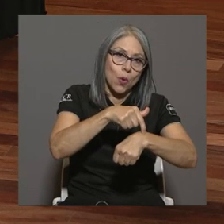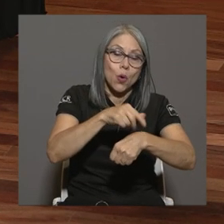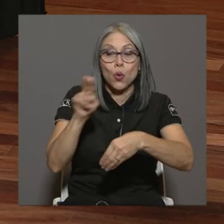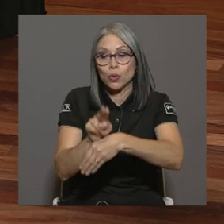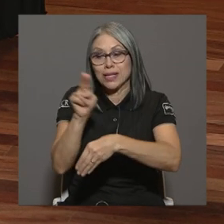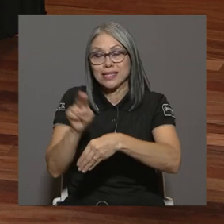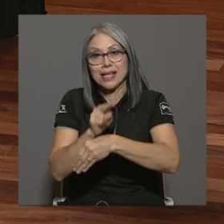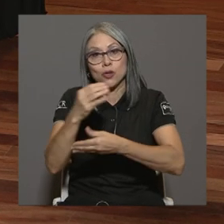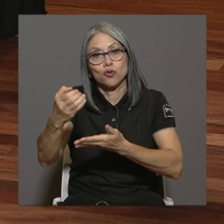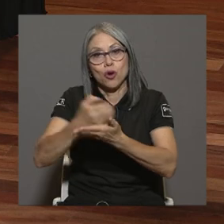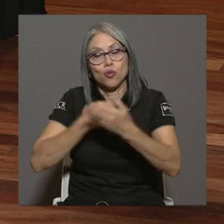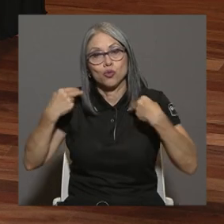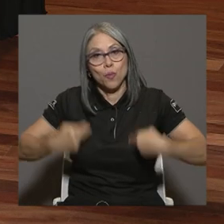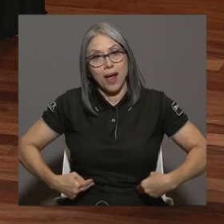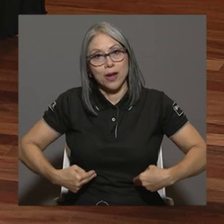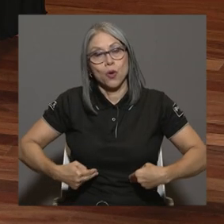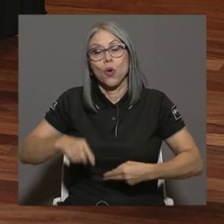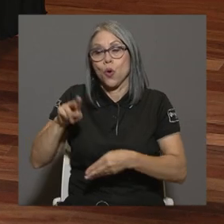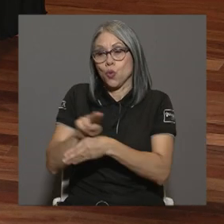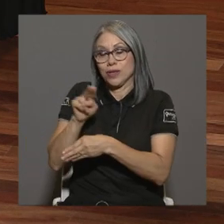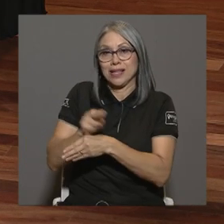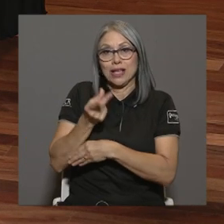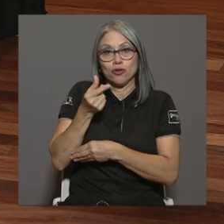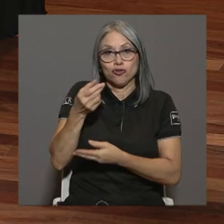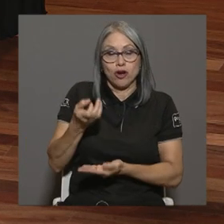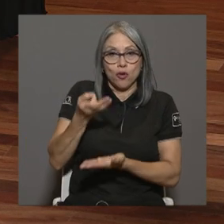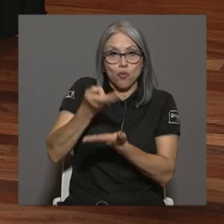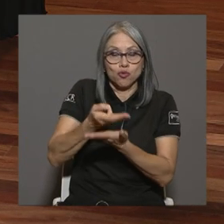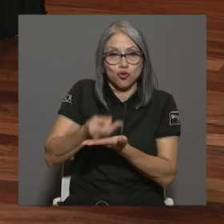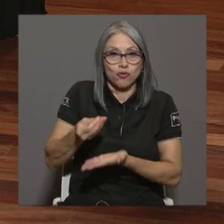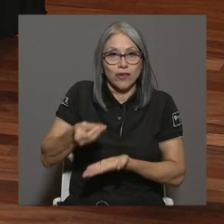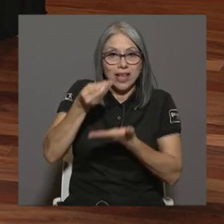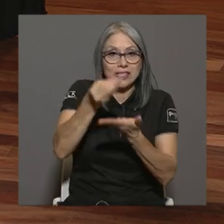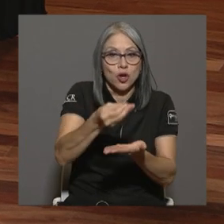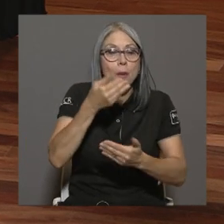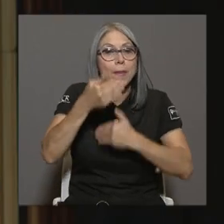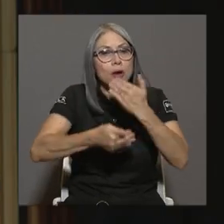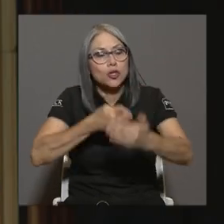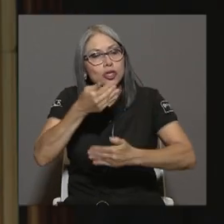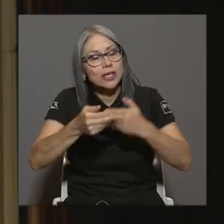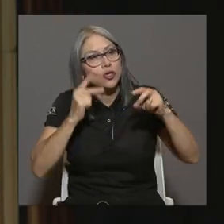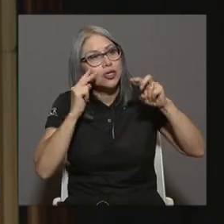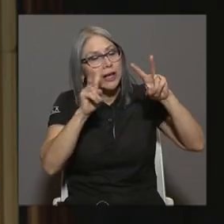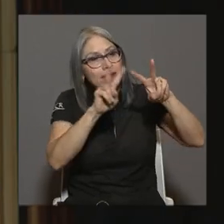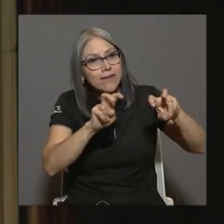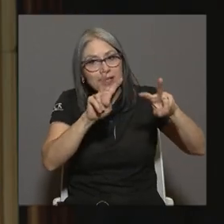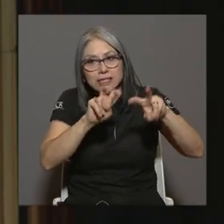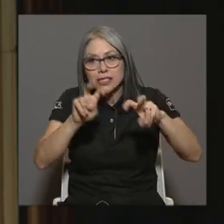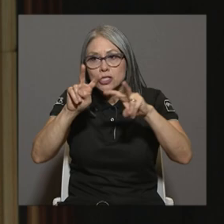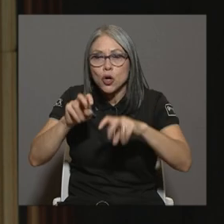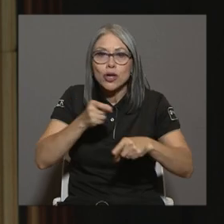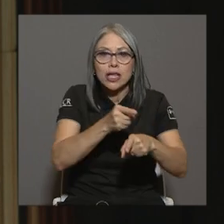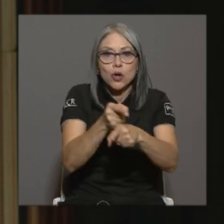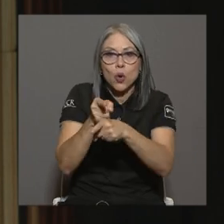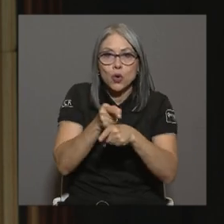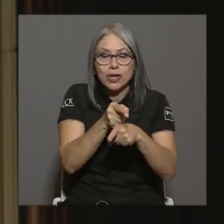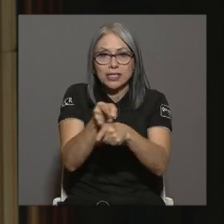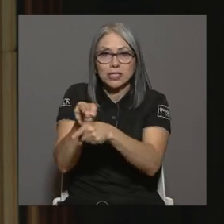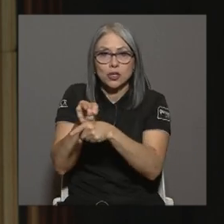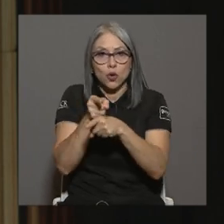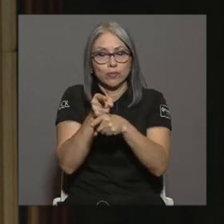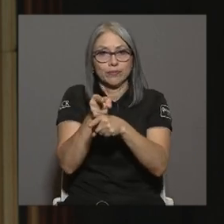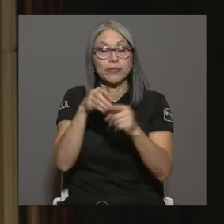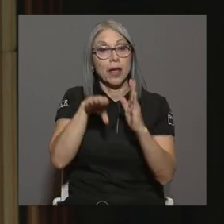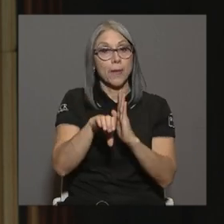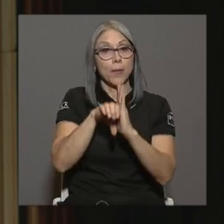humanos y recursos financieros en una serie de procesos de revisión y corrección. Por